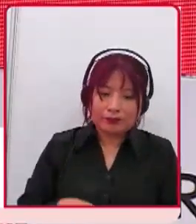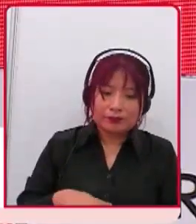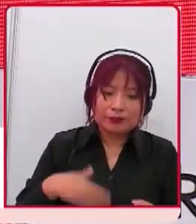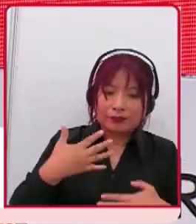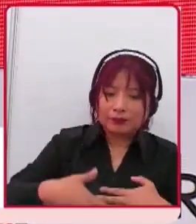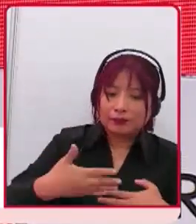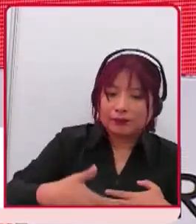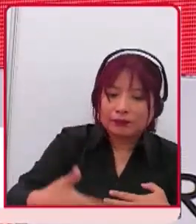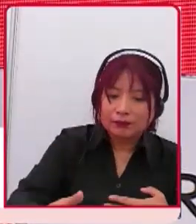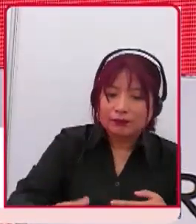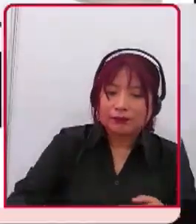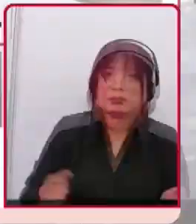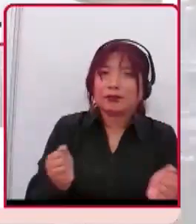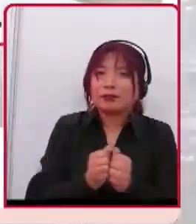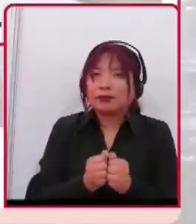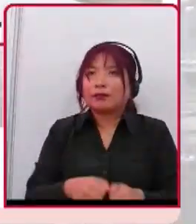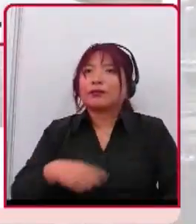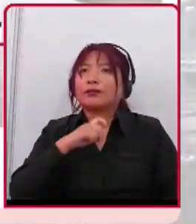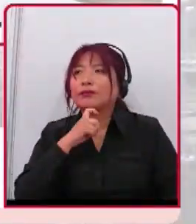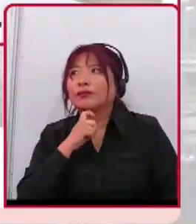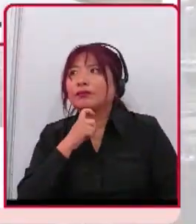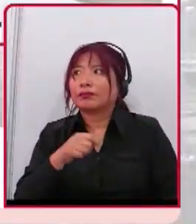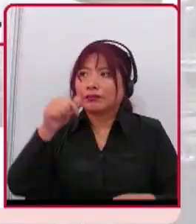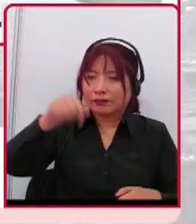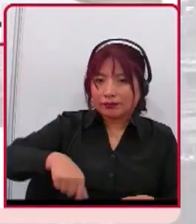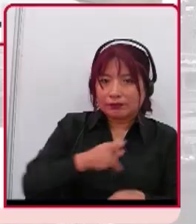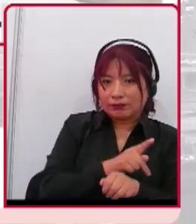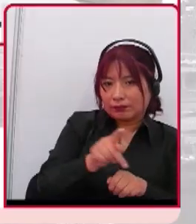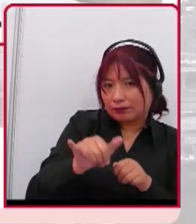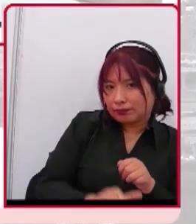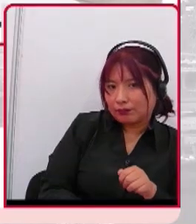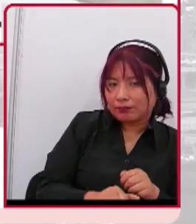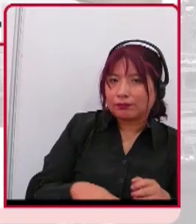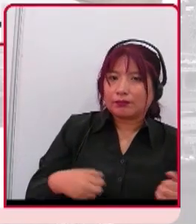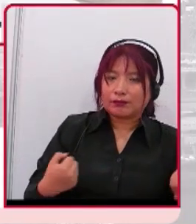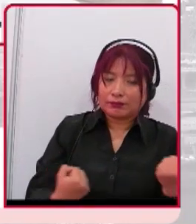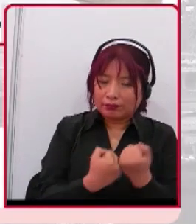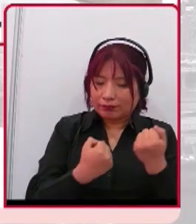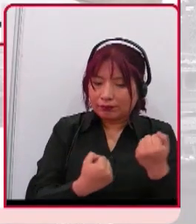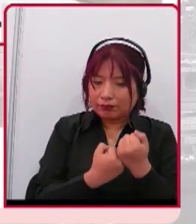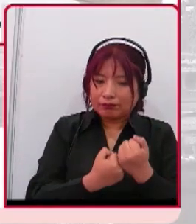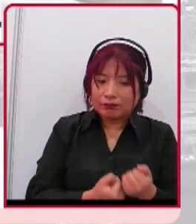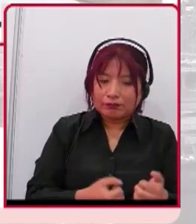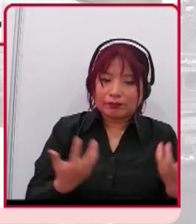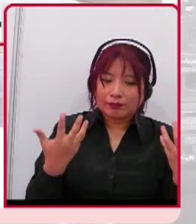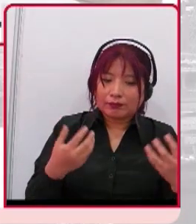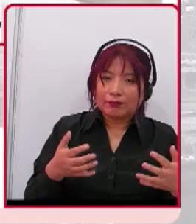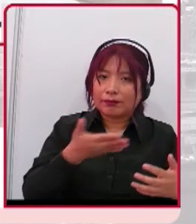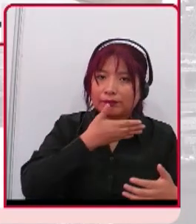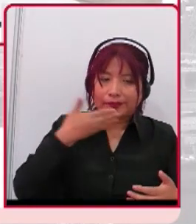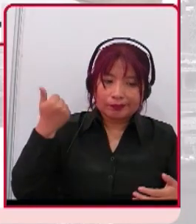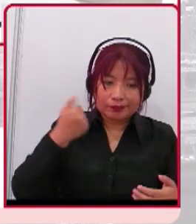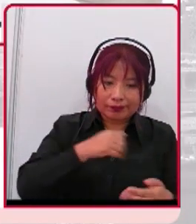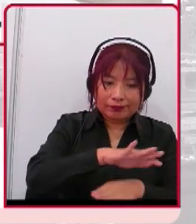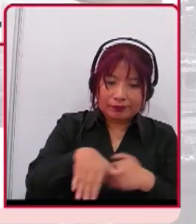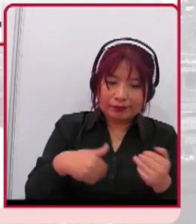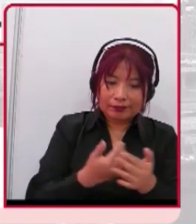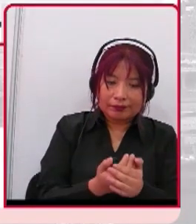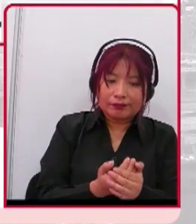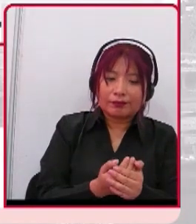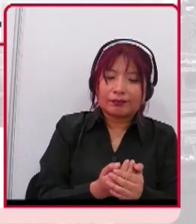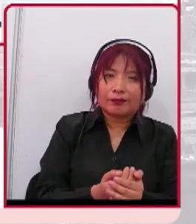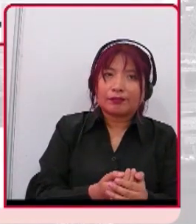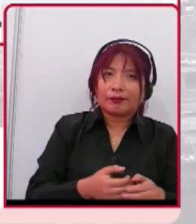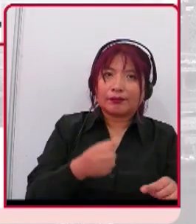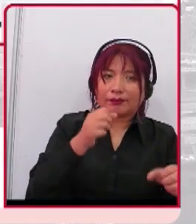este proyecto, que fue básicamente la optimización de la planta de molibdeno en Constancia sin el uso de modificadores de